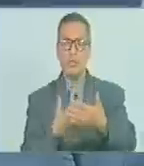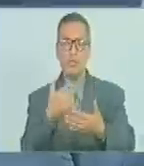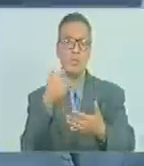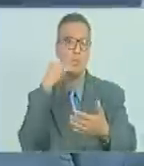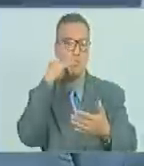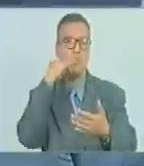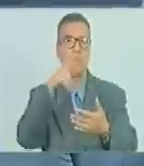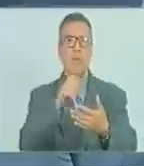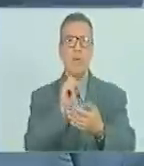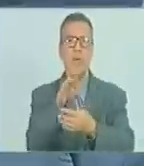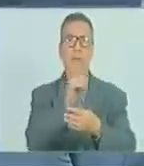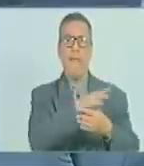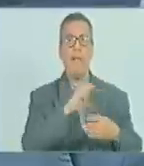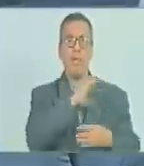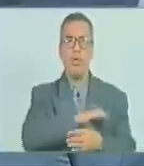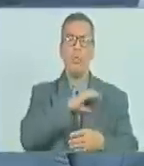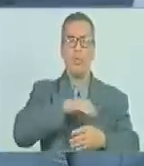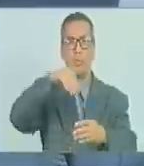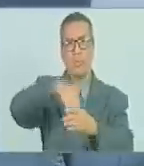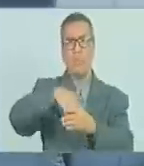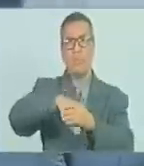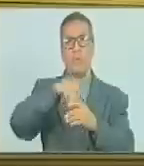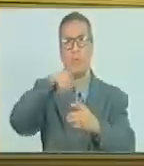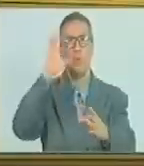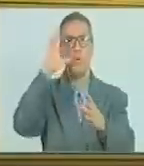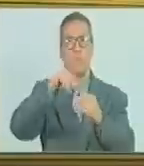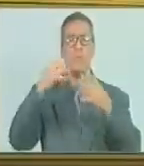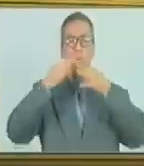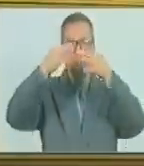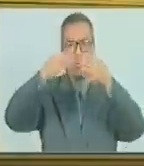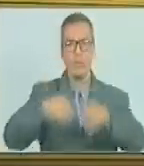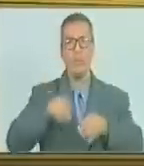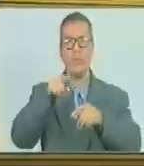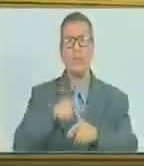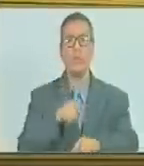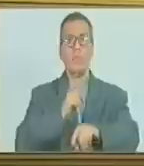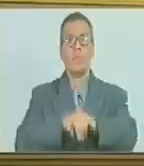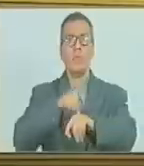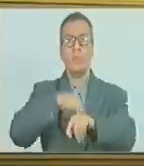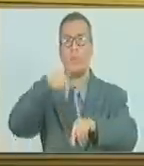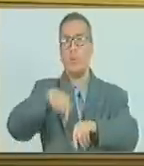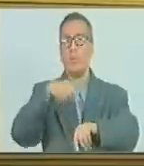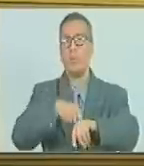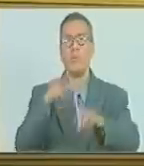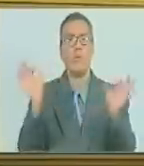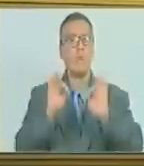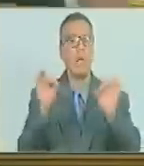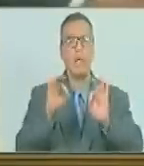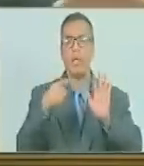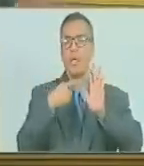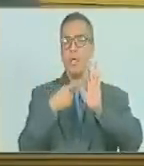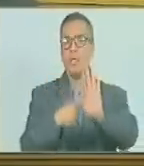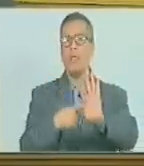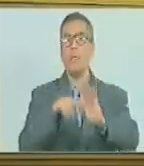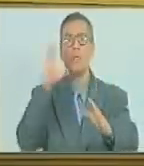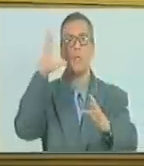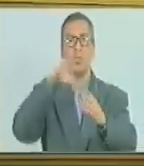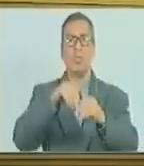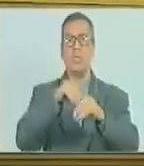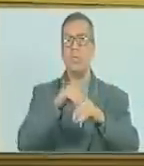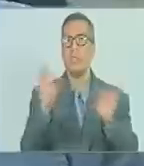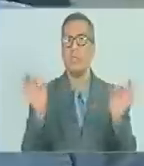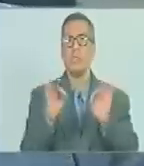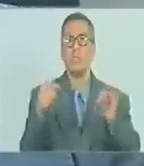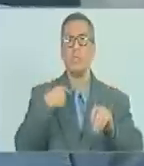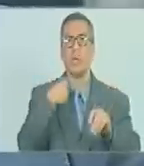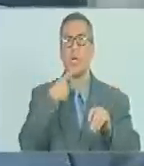el que publique la Comisión Electoral como resultados oficiales. Y a esta altura y en este momento no se ha publicado ningún resultado. Lo